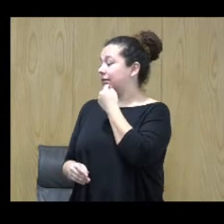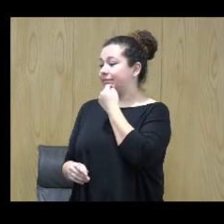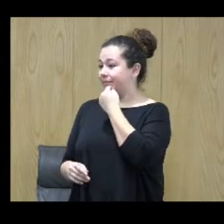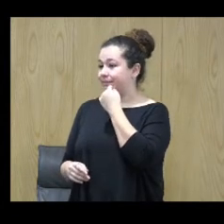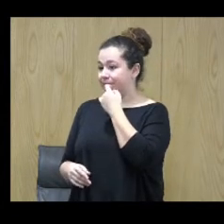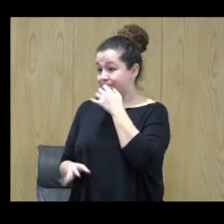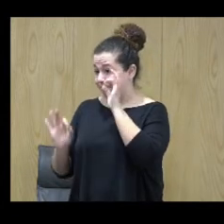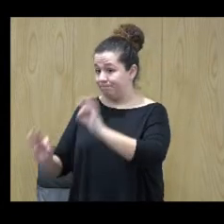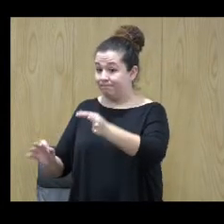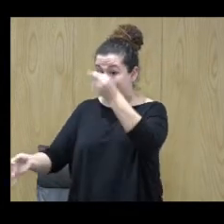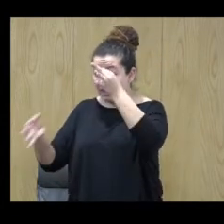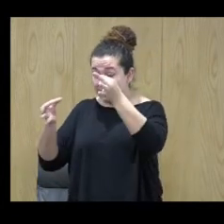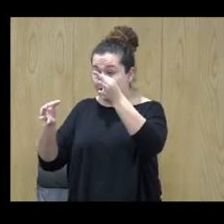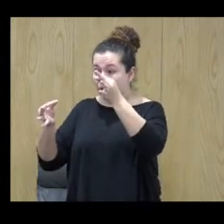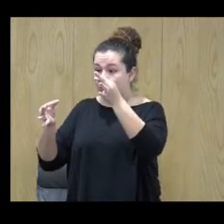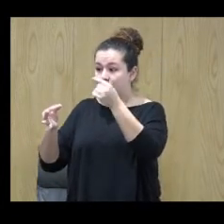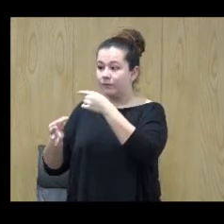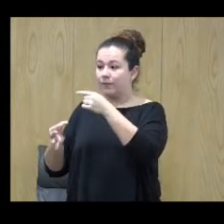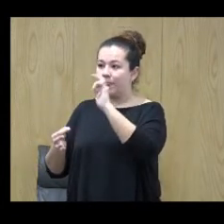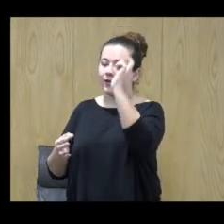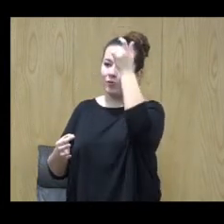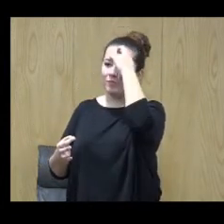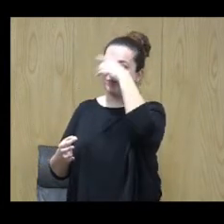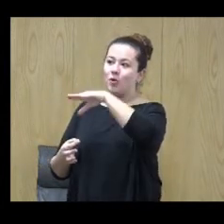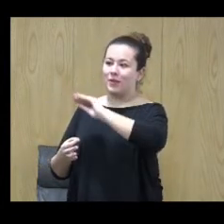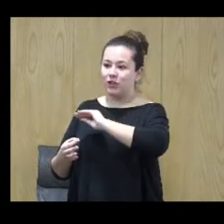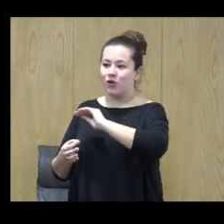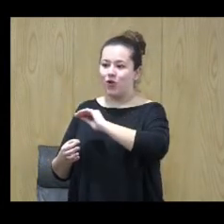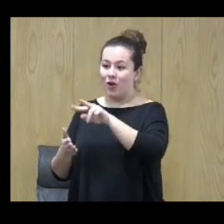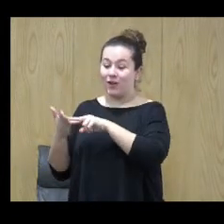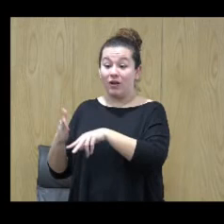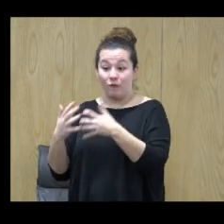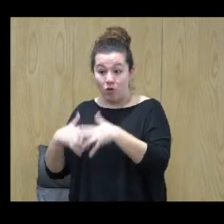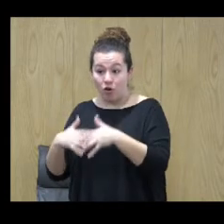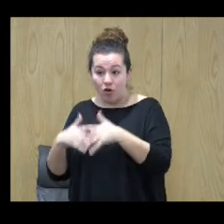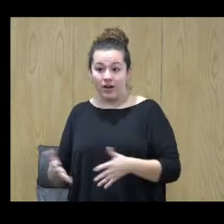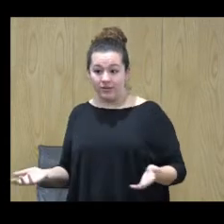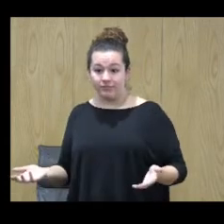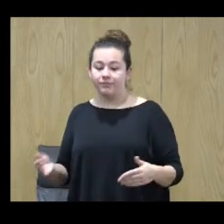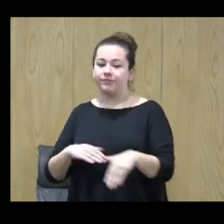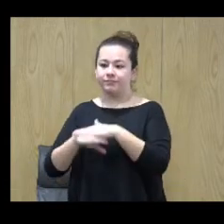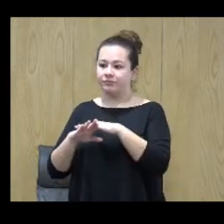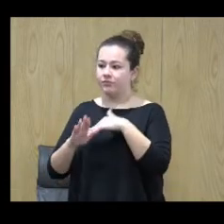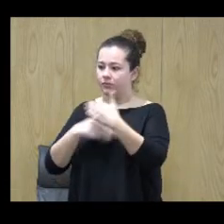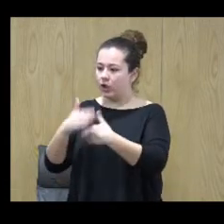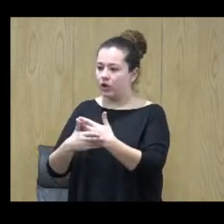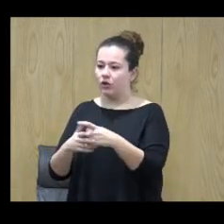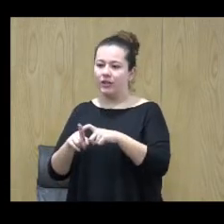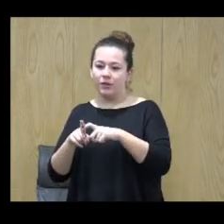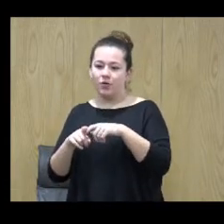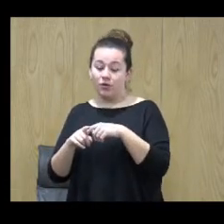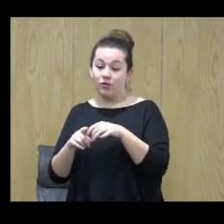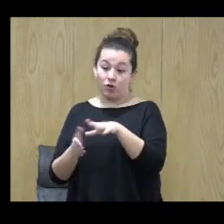estos datos esta concepción lectora funciona. Está basada en los procesos de tipo de comprensión, como os decía